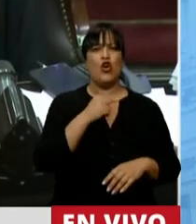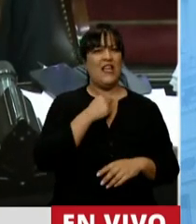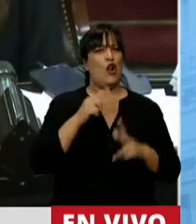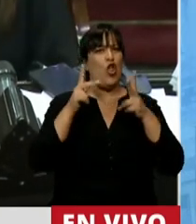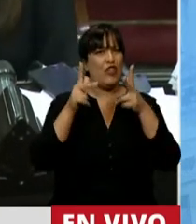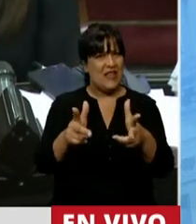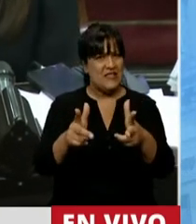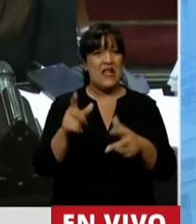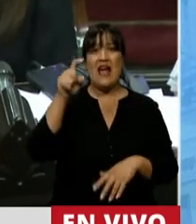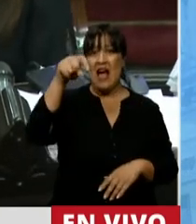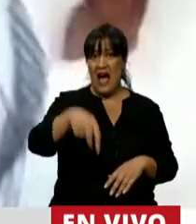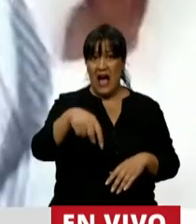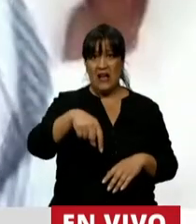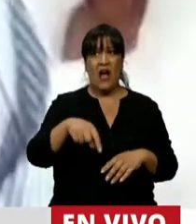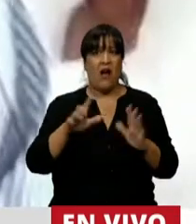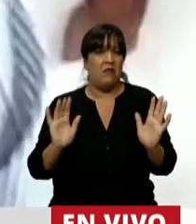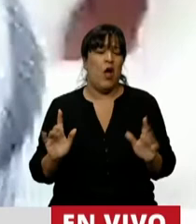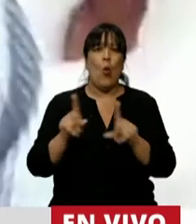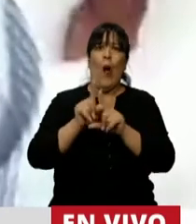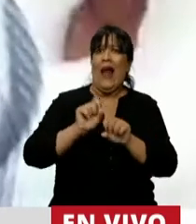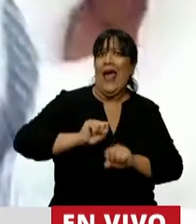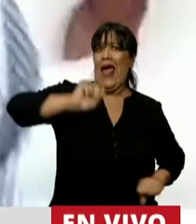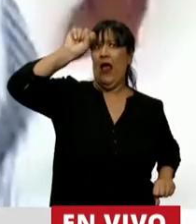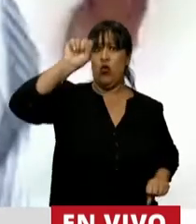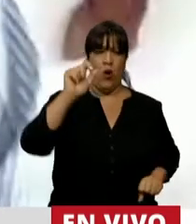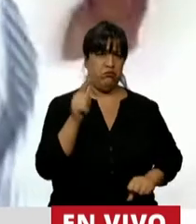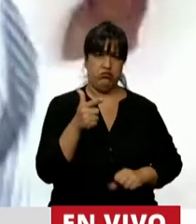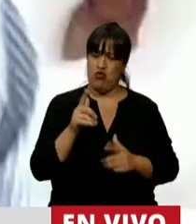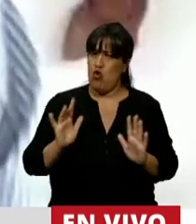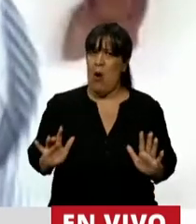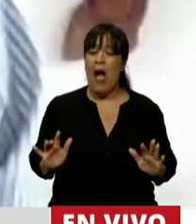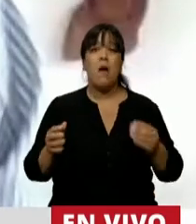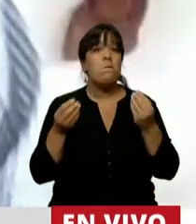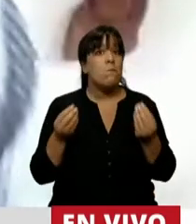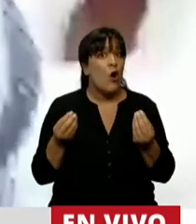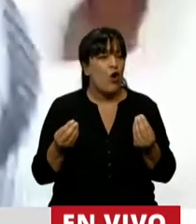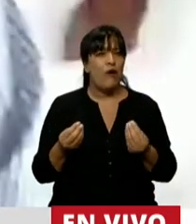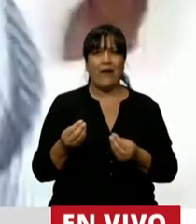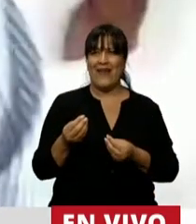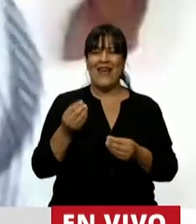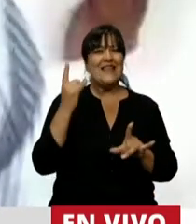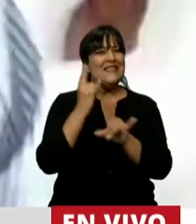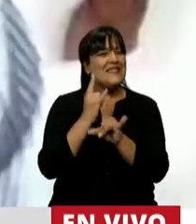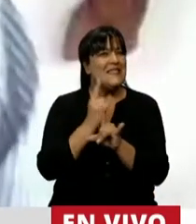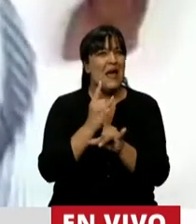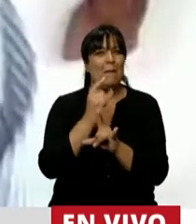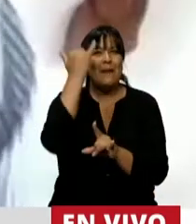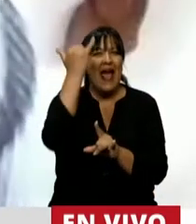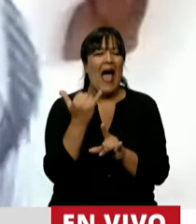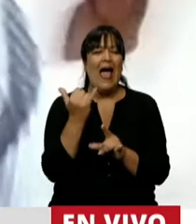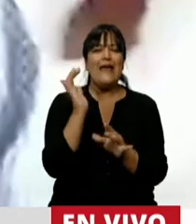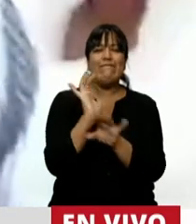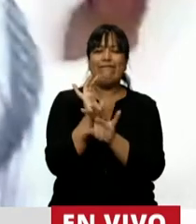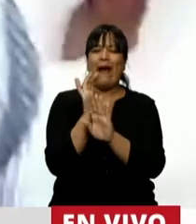sostener que acá no hay nada heroico, porque cuando se escapa, siempre, cuando hay un